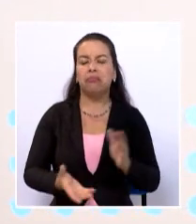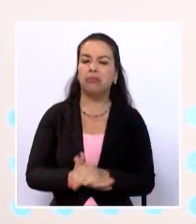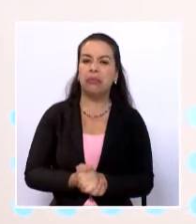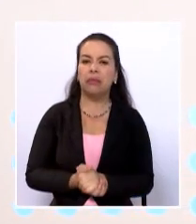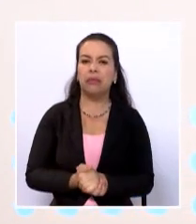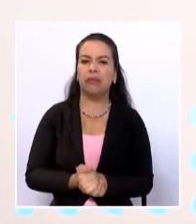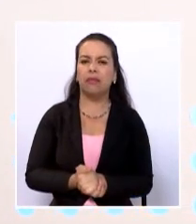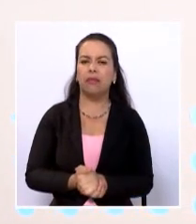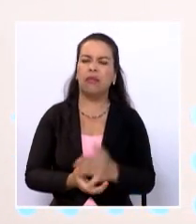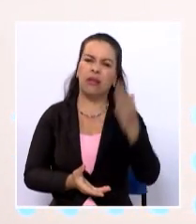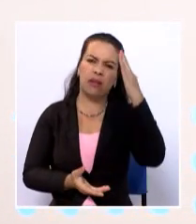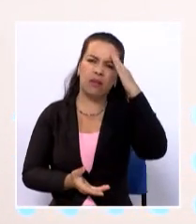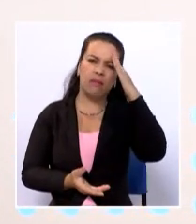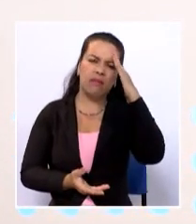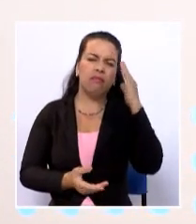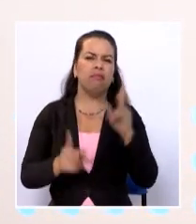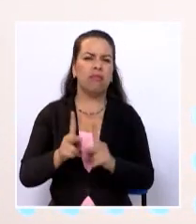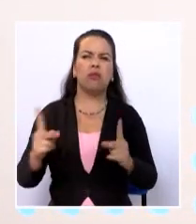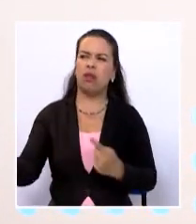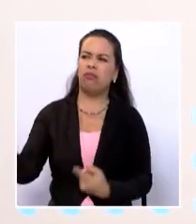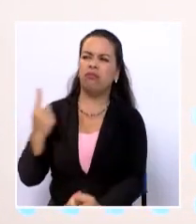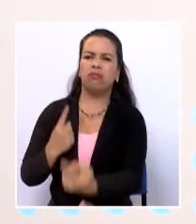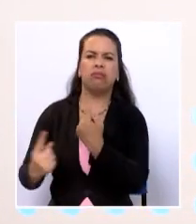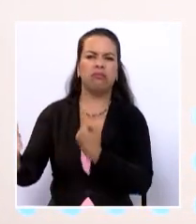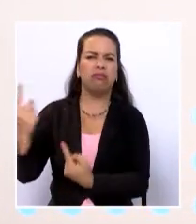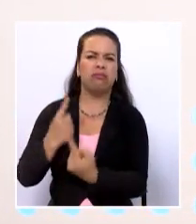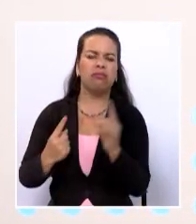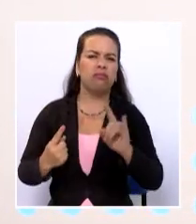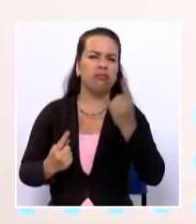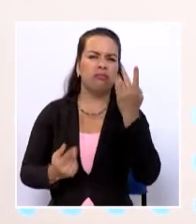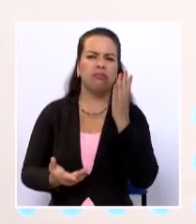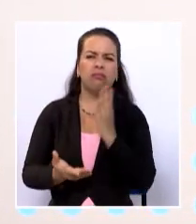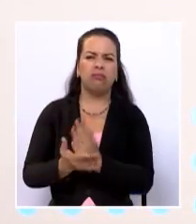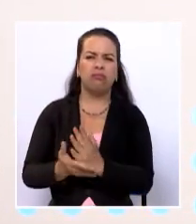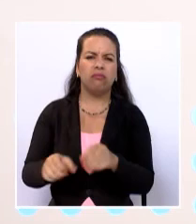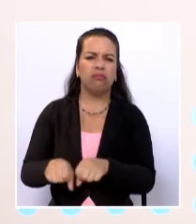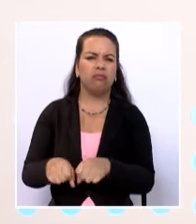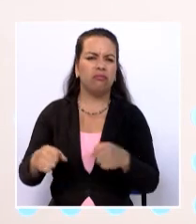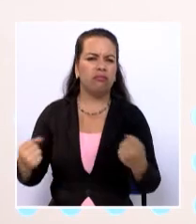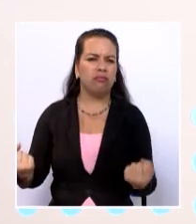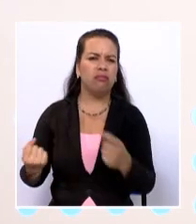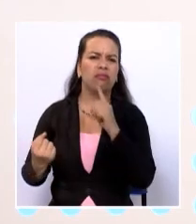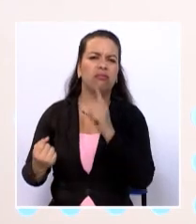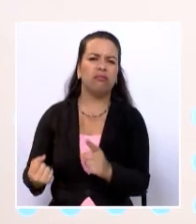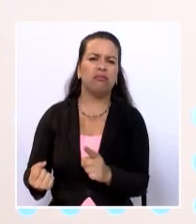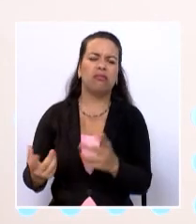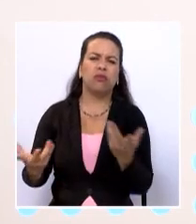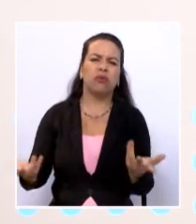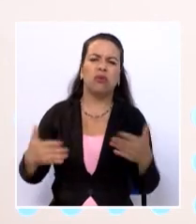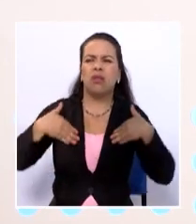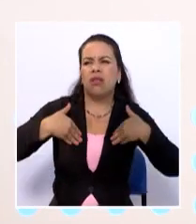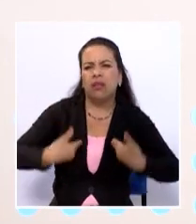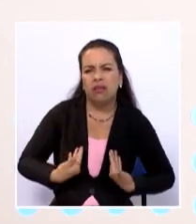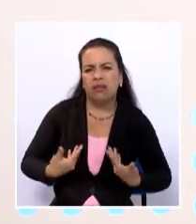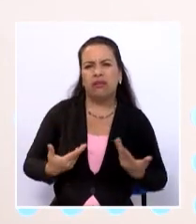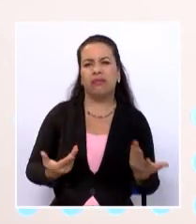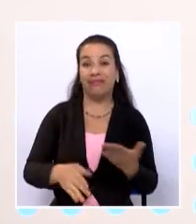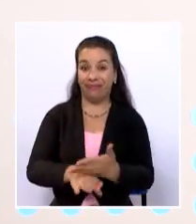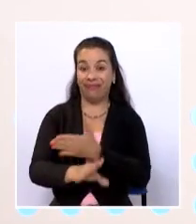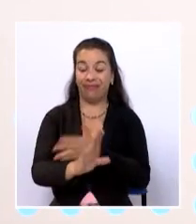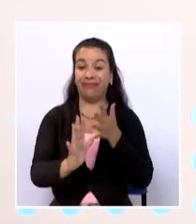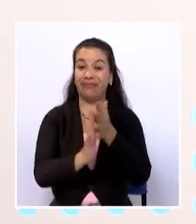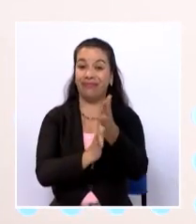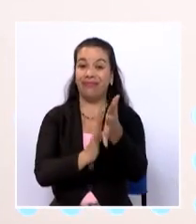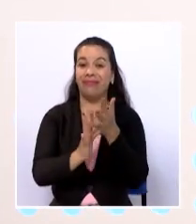recibimos pacientes que pronto tiene algún tipo de lesión consecuencia de la carga física de la fatiga que incluso hablábamos ahora